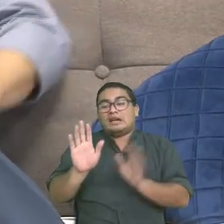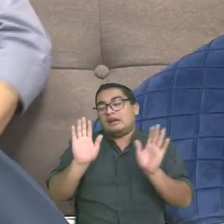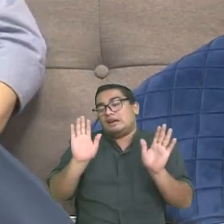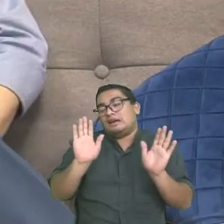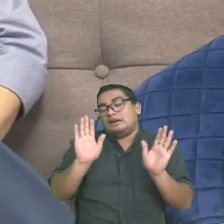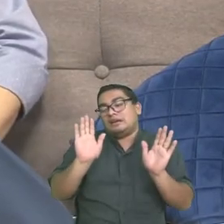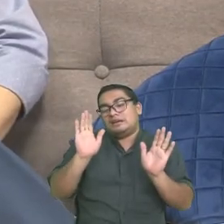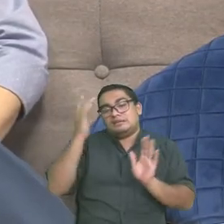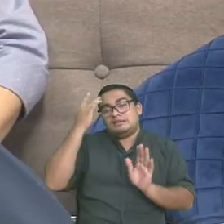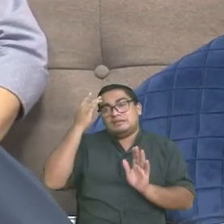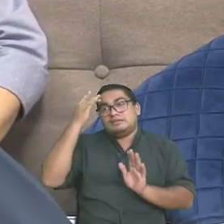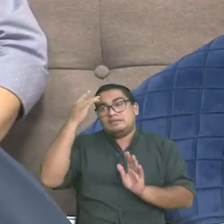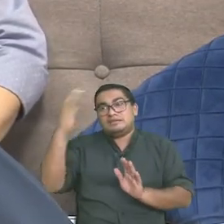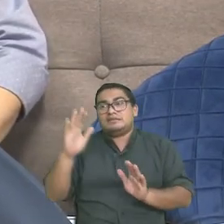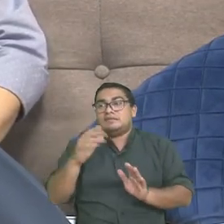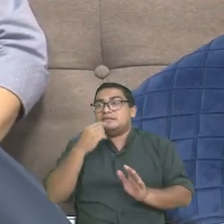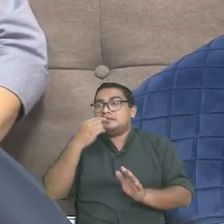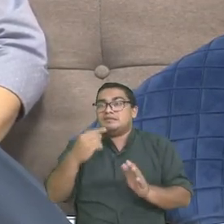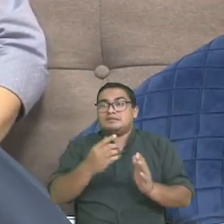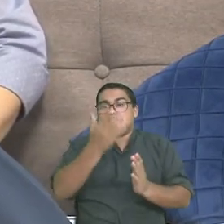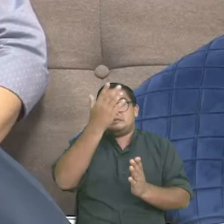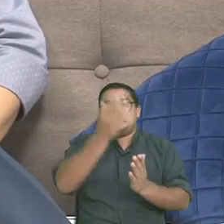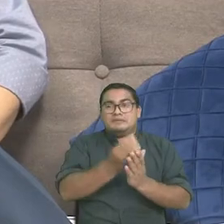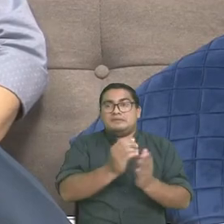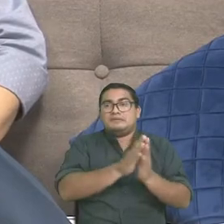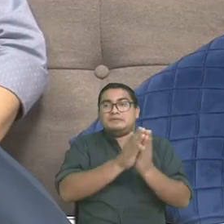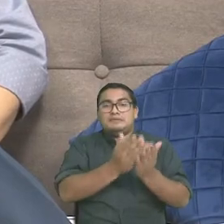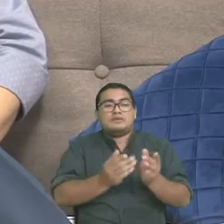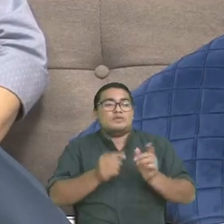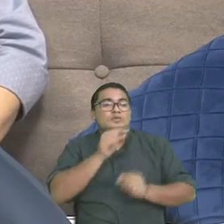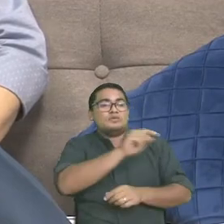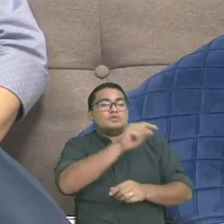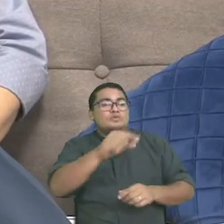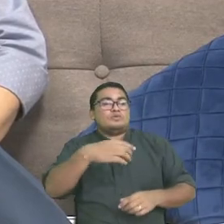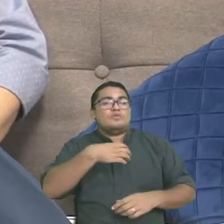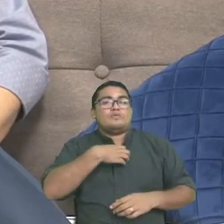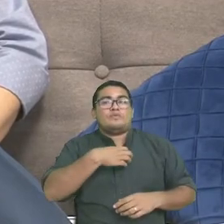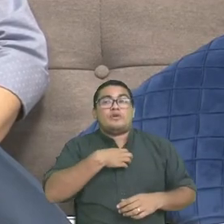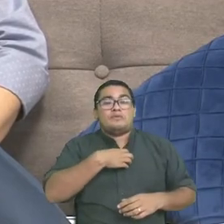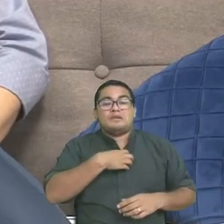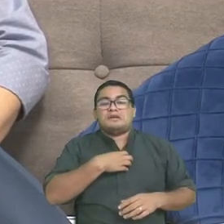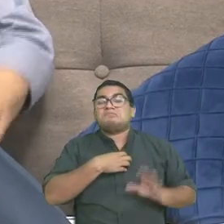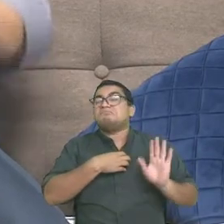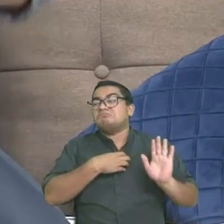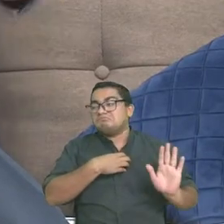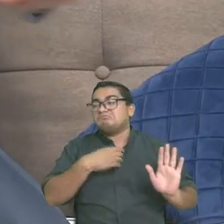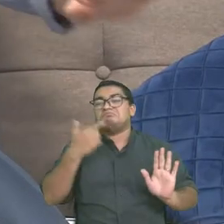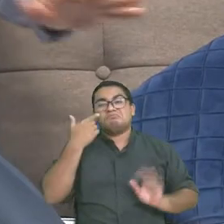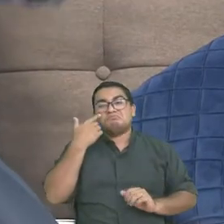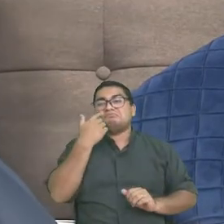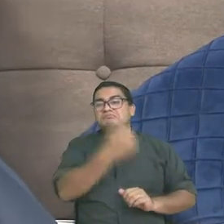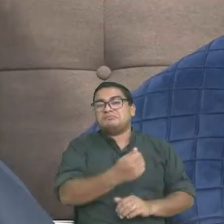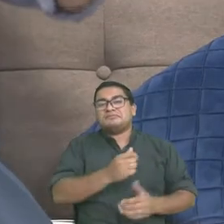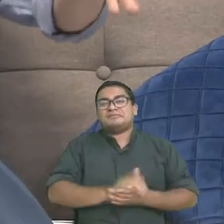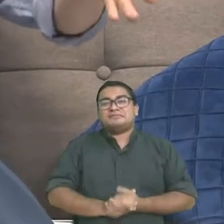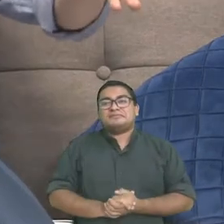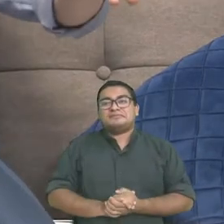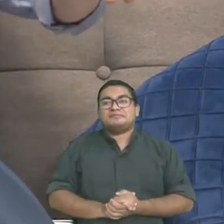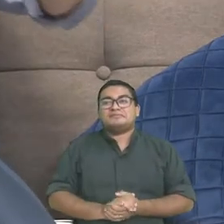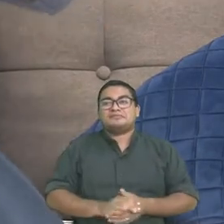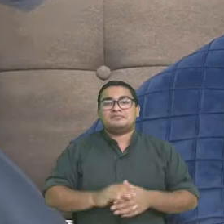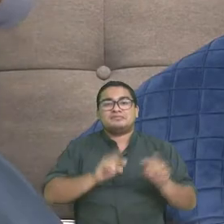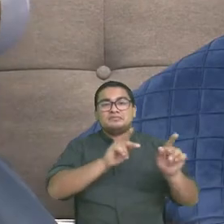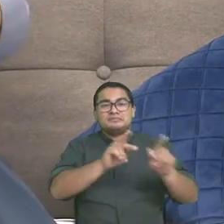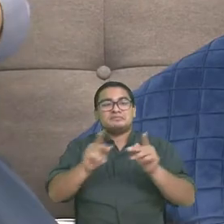es quién. Dicen las Sagradas Escrituras, por sus actos los conoceréis. Uh-huh. Así de sencillo, que el pueblo